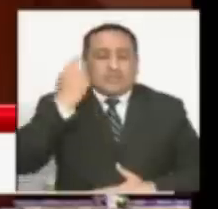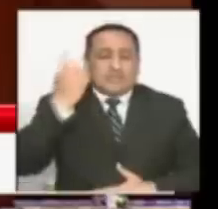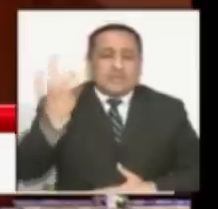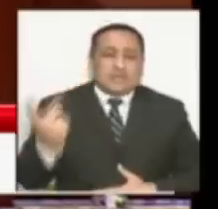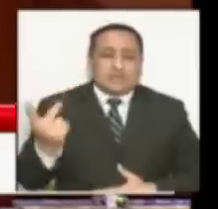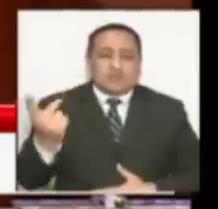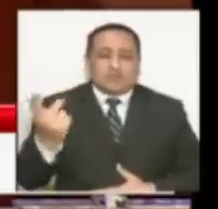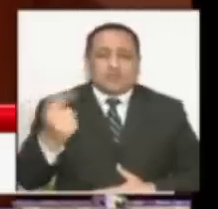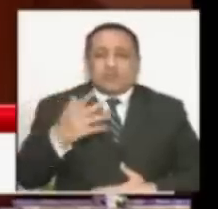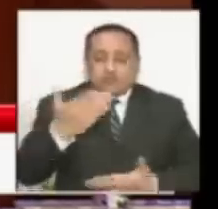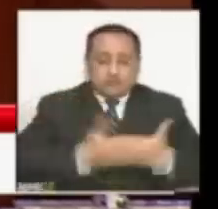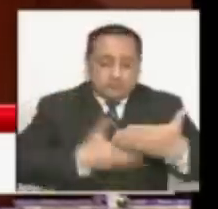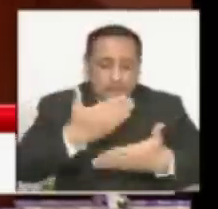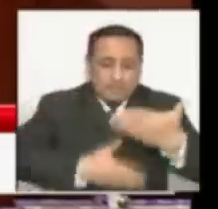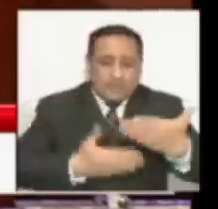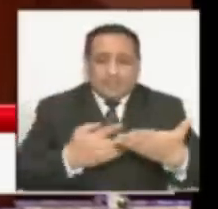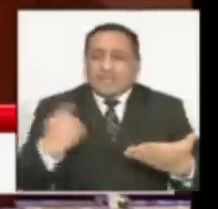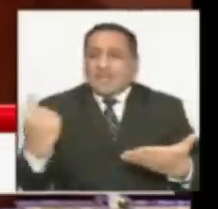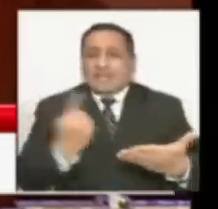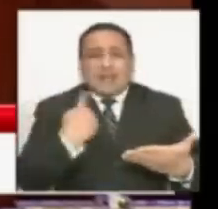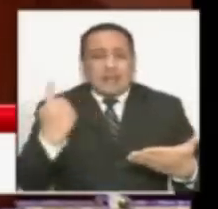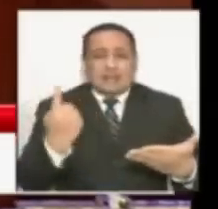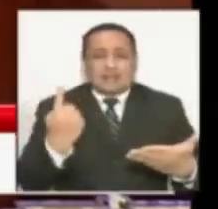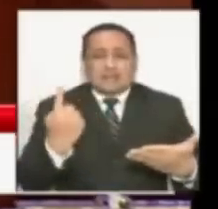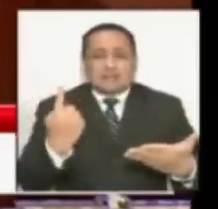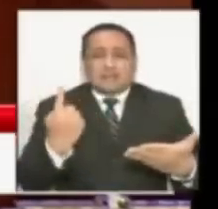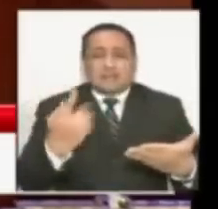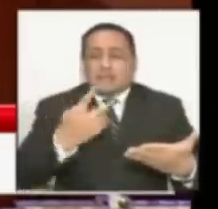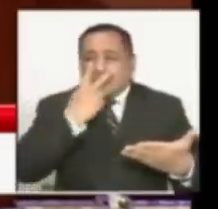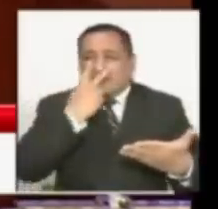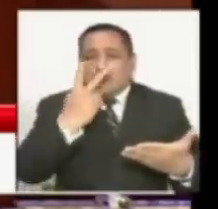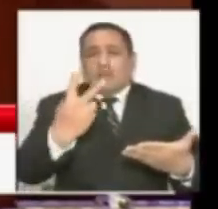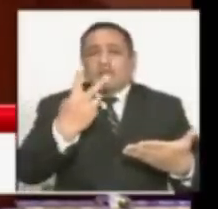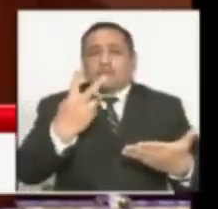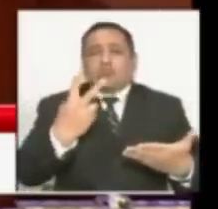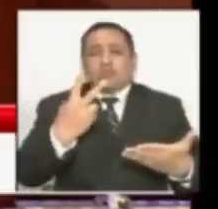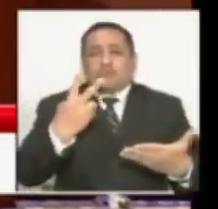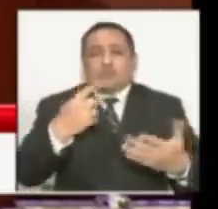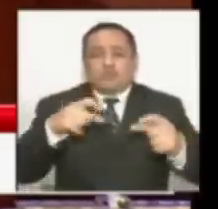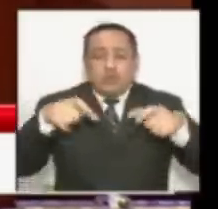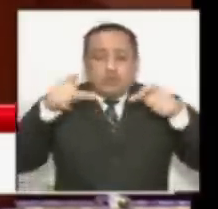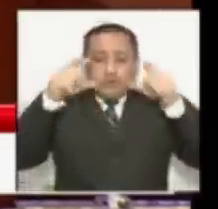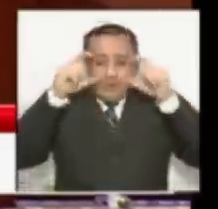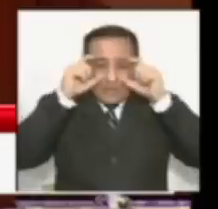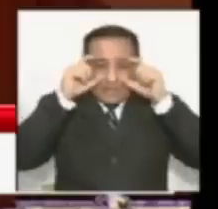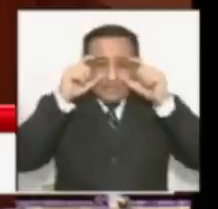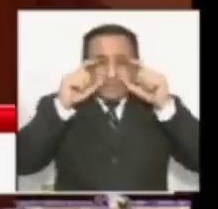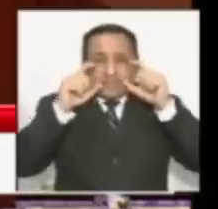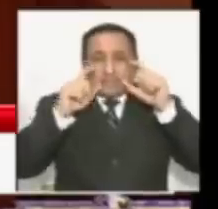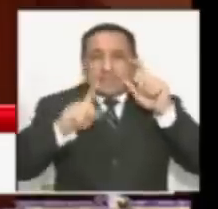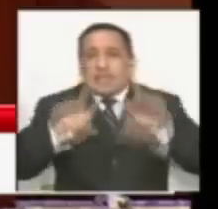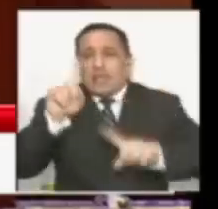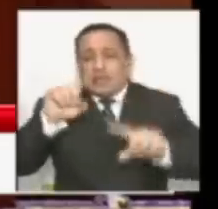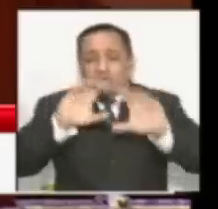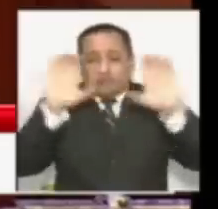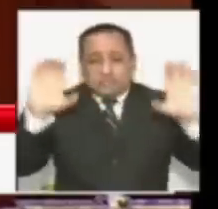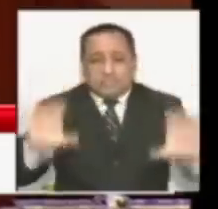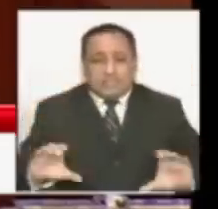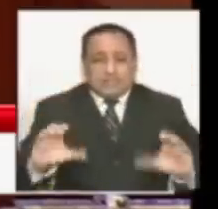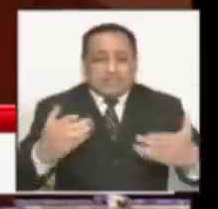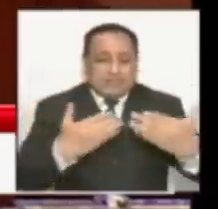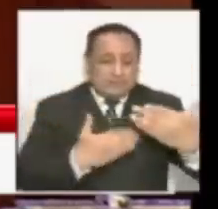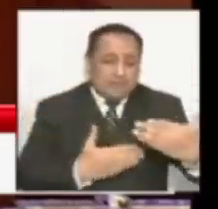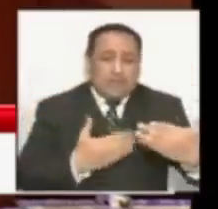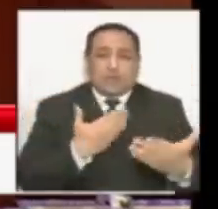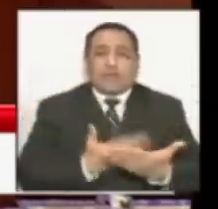Considerando sus documentos generales y mirando con lentes aquel certificado